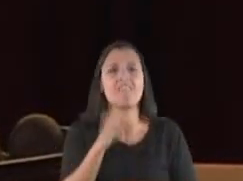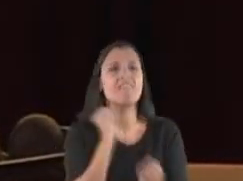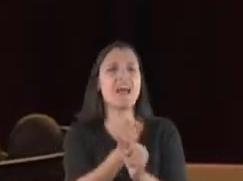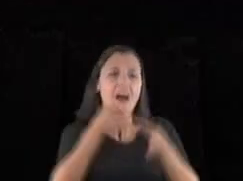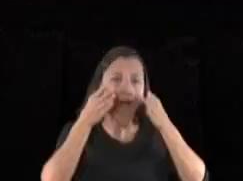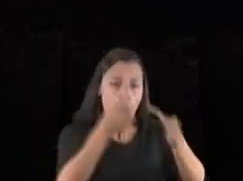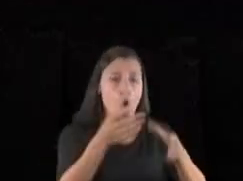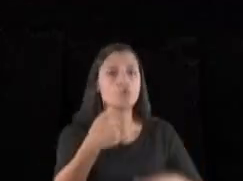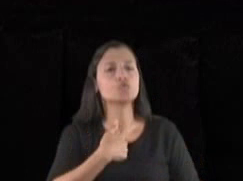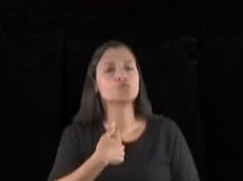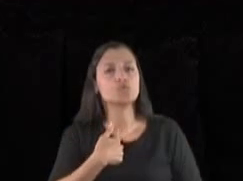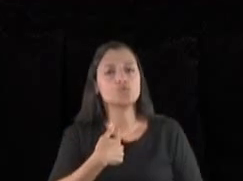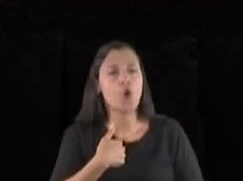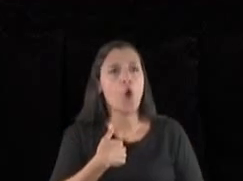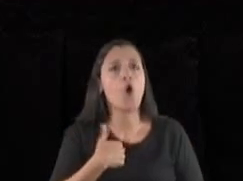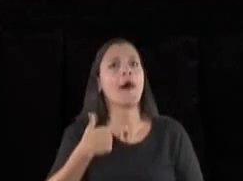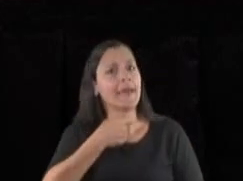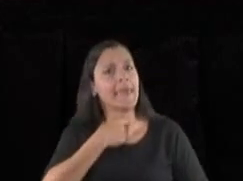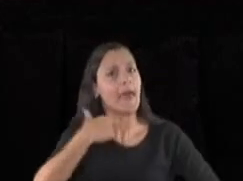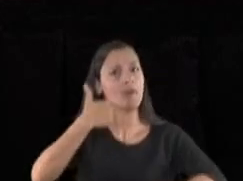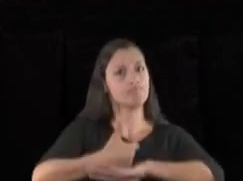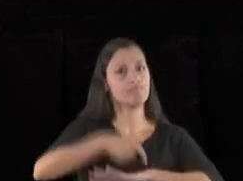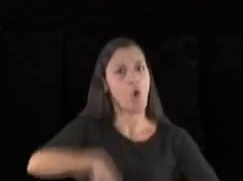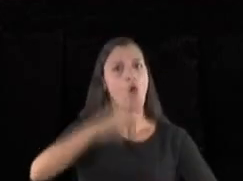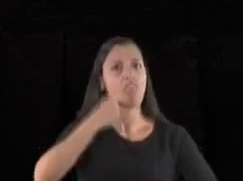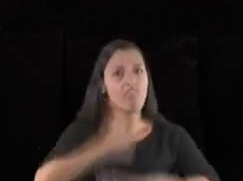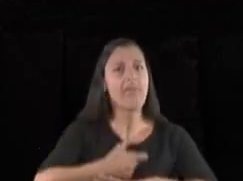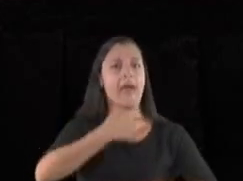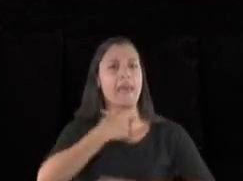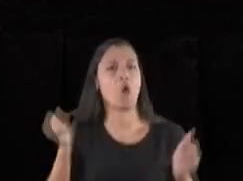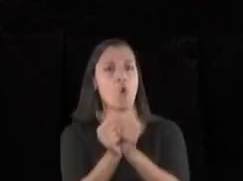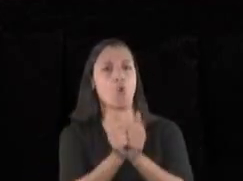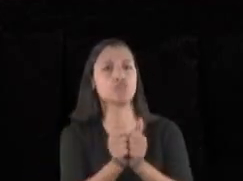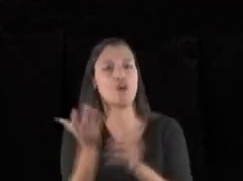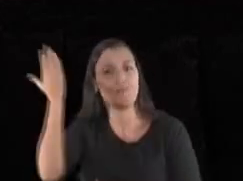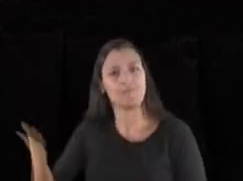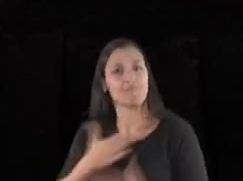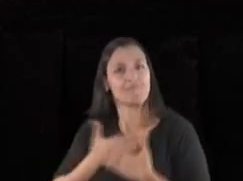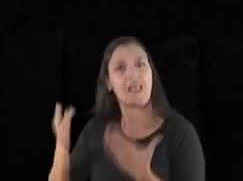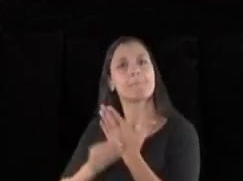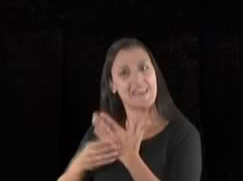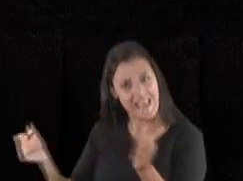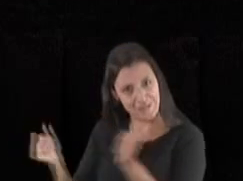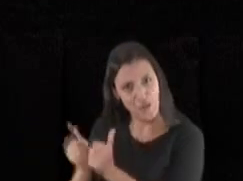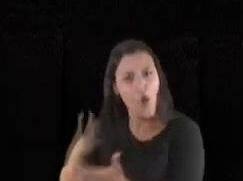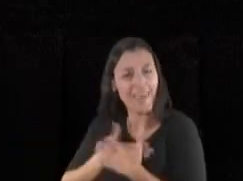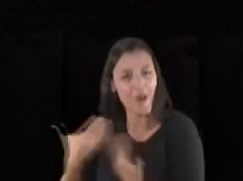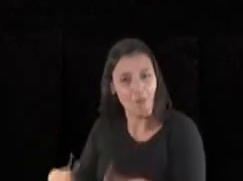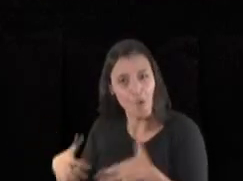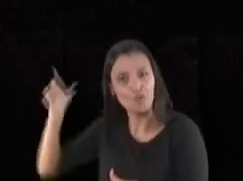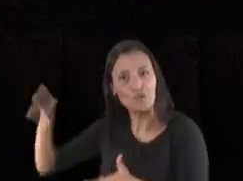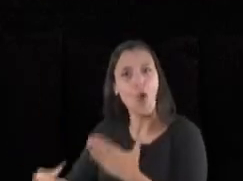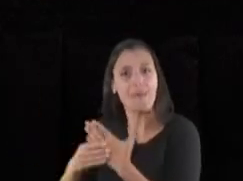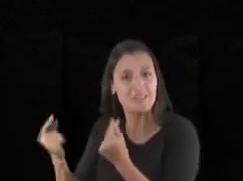Yo no quise estar ausente hoy, más allá de querer acompañar a mi querido ministro, al que tanto quiero y al que